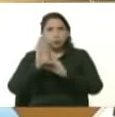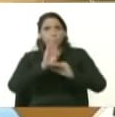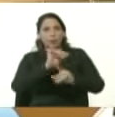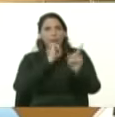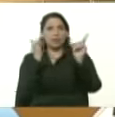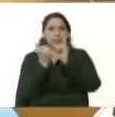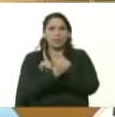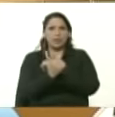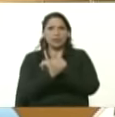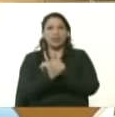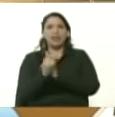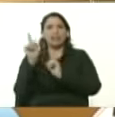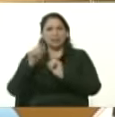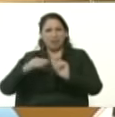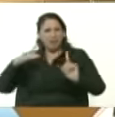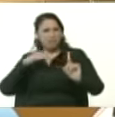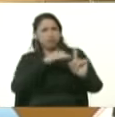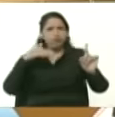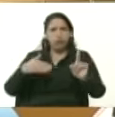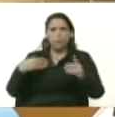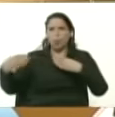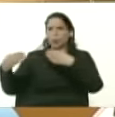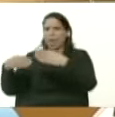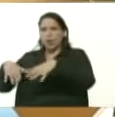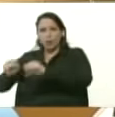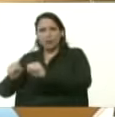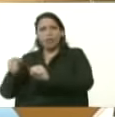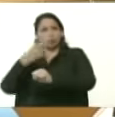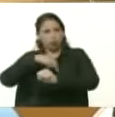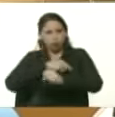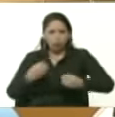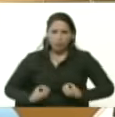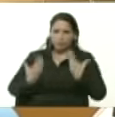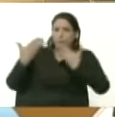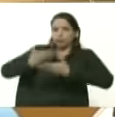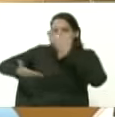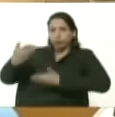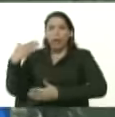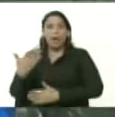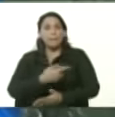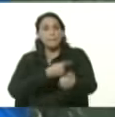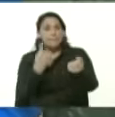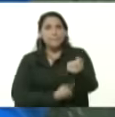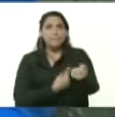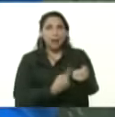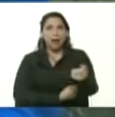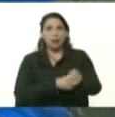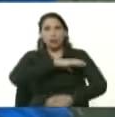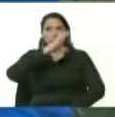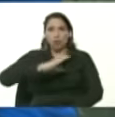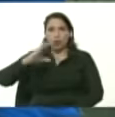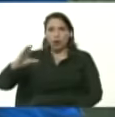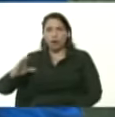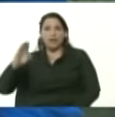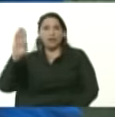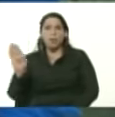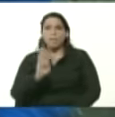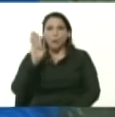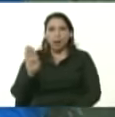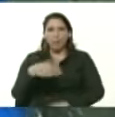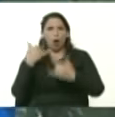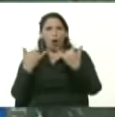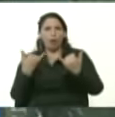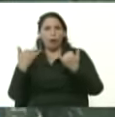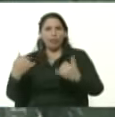modelo capitalista. Expresamos nuestra solidaridad con el hermano pueblo caribeño de Bahamas, víctima reciente de